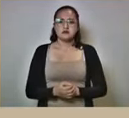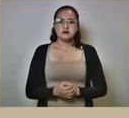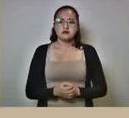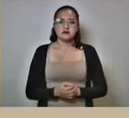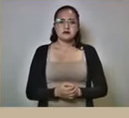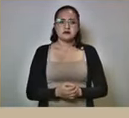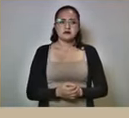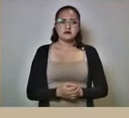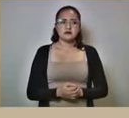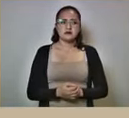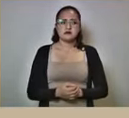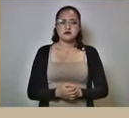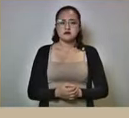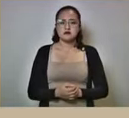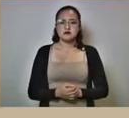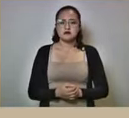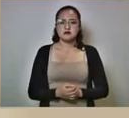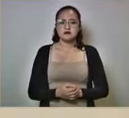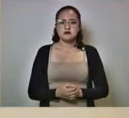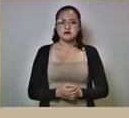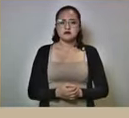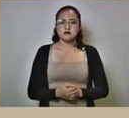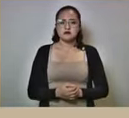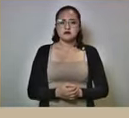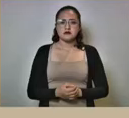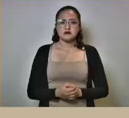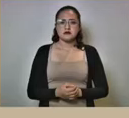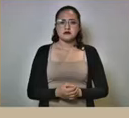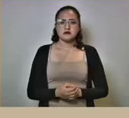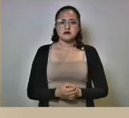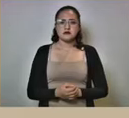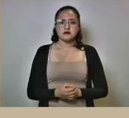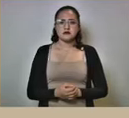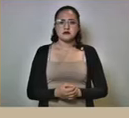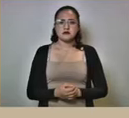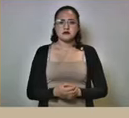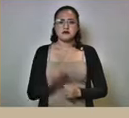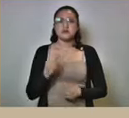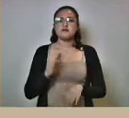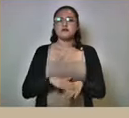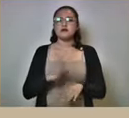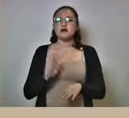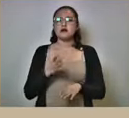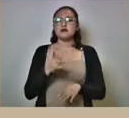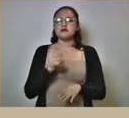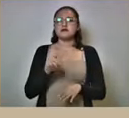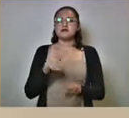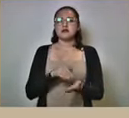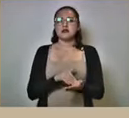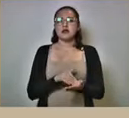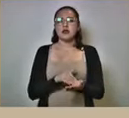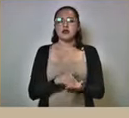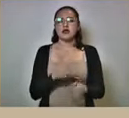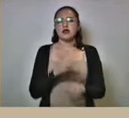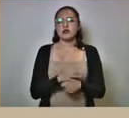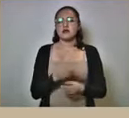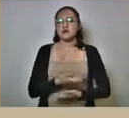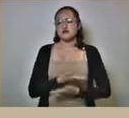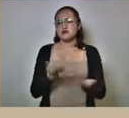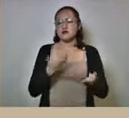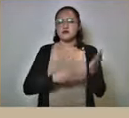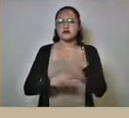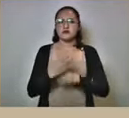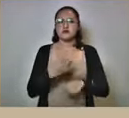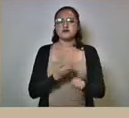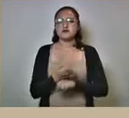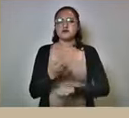se está entregando. Ya llevamos muchos, más de 100,000, y ya están entregándose en todo el